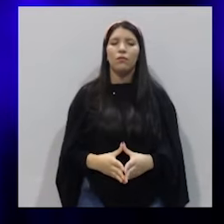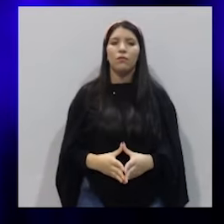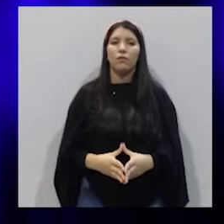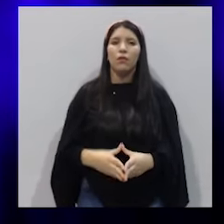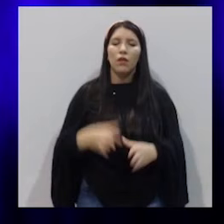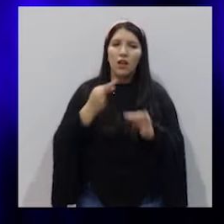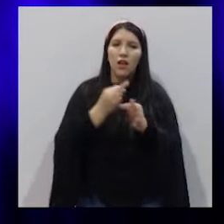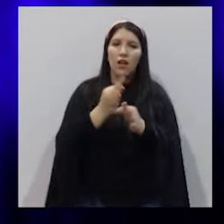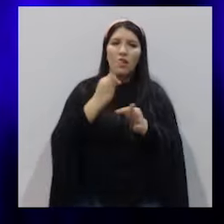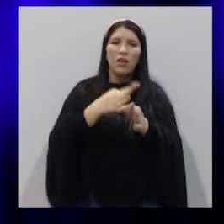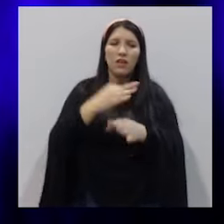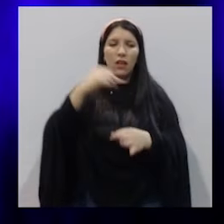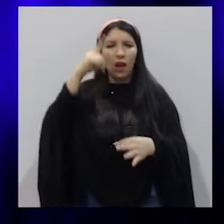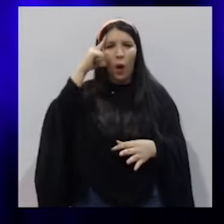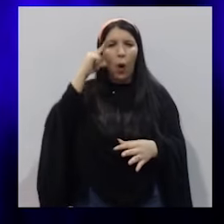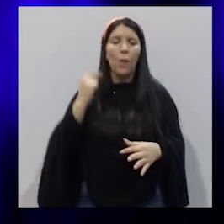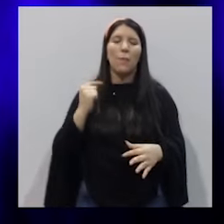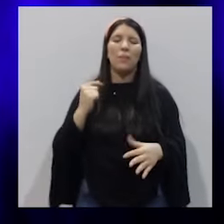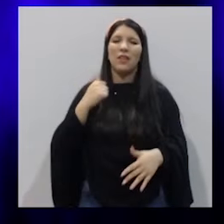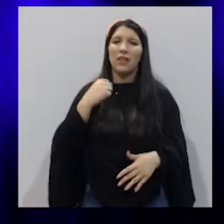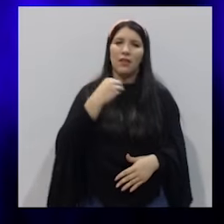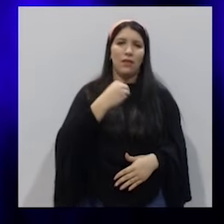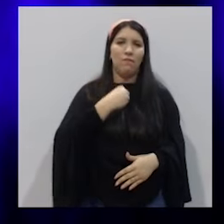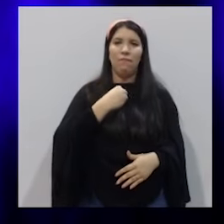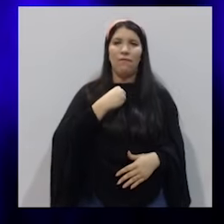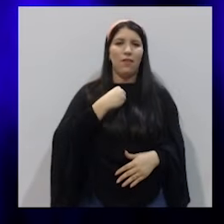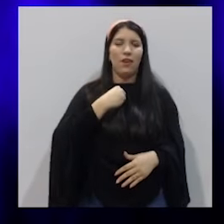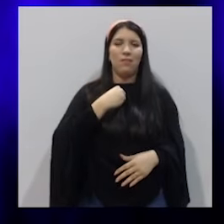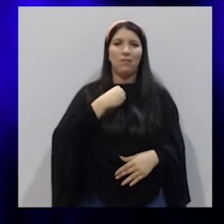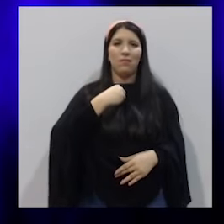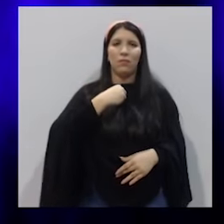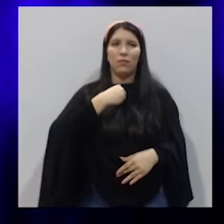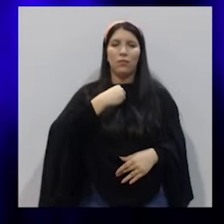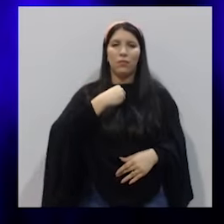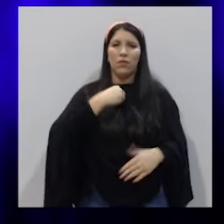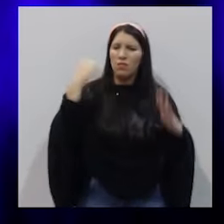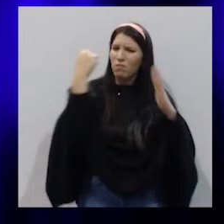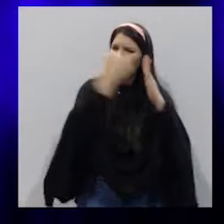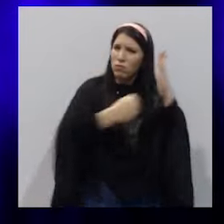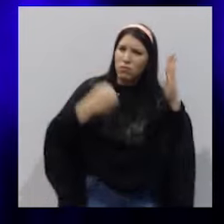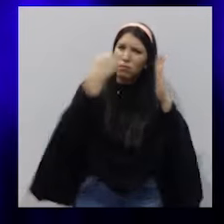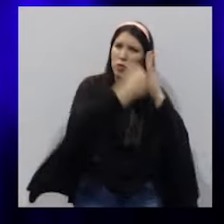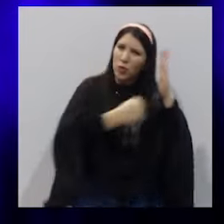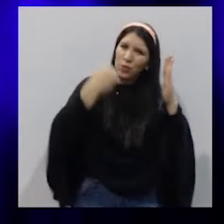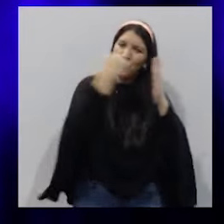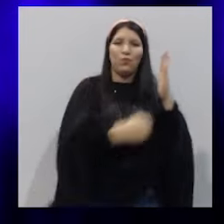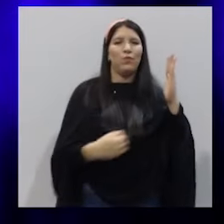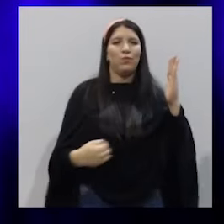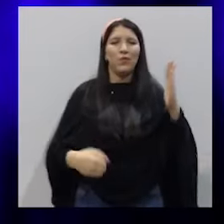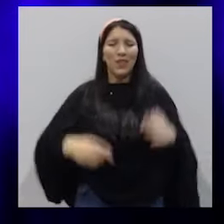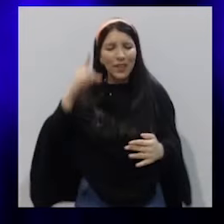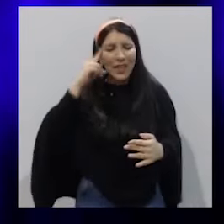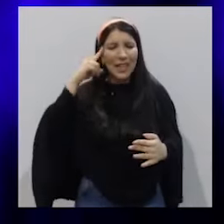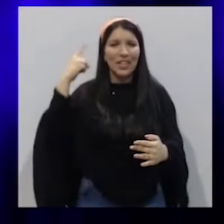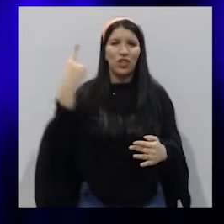la fe no se debilitó en la fe sino que luchó permaneció y creyó que dios